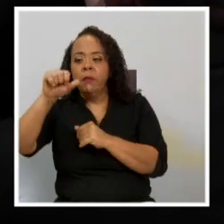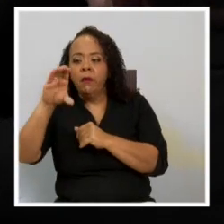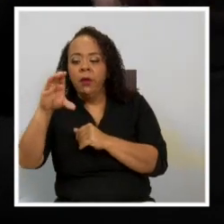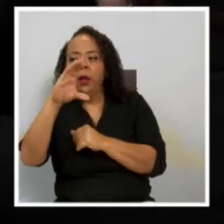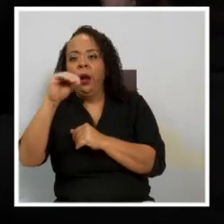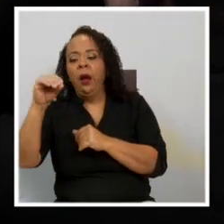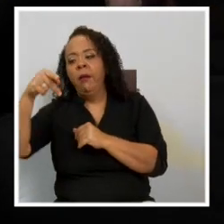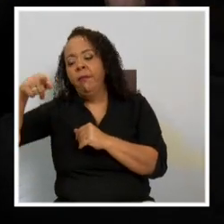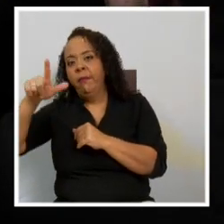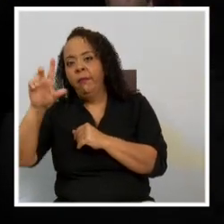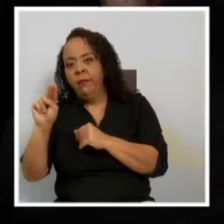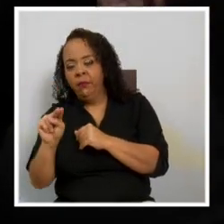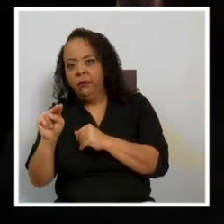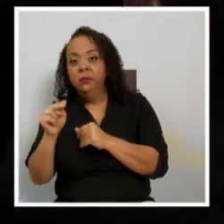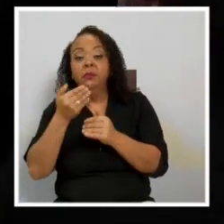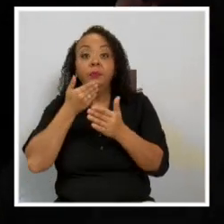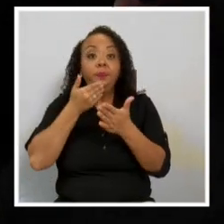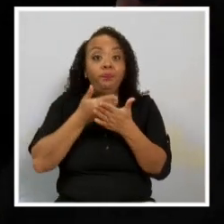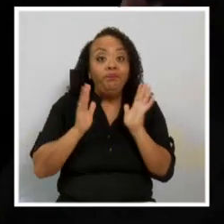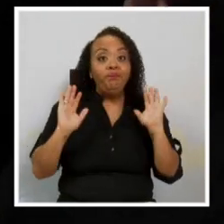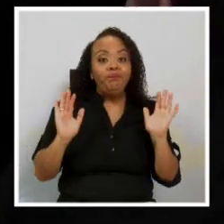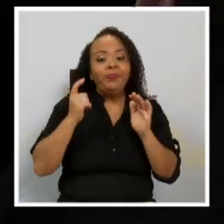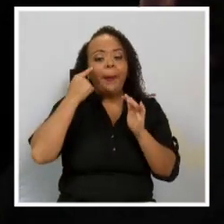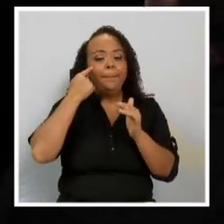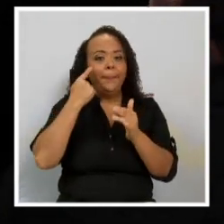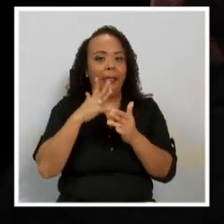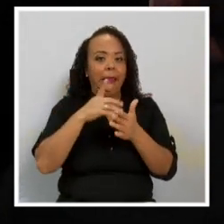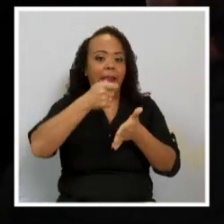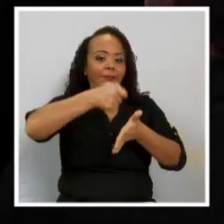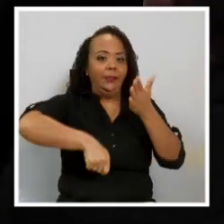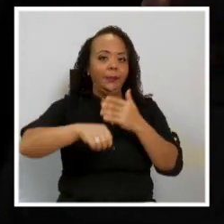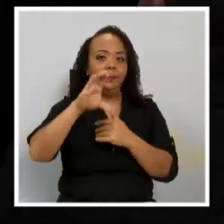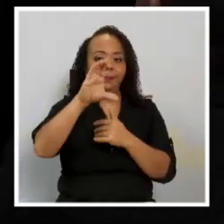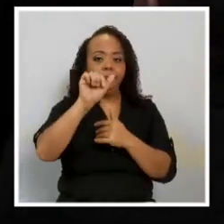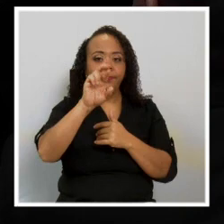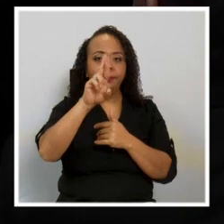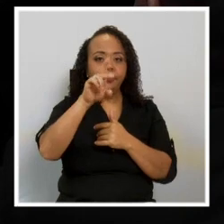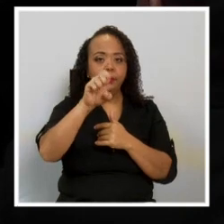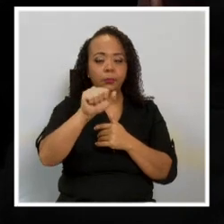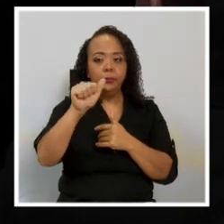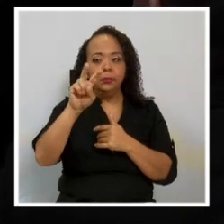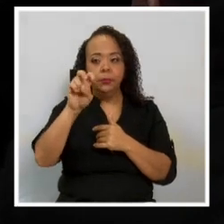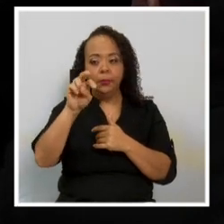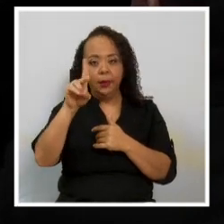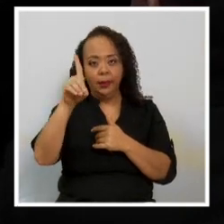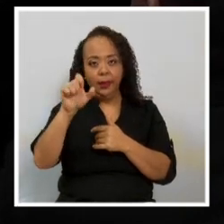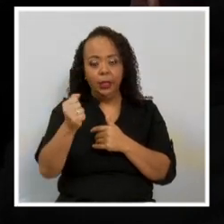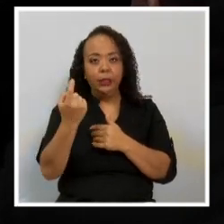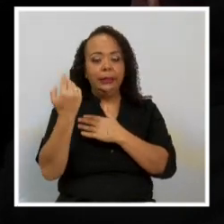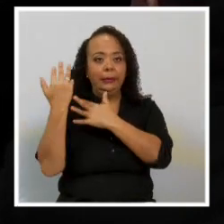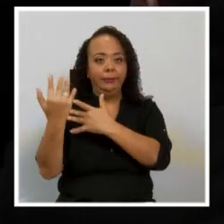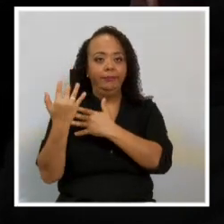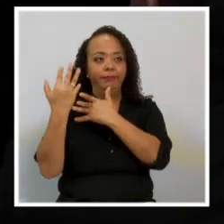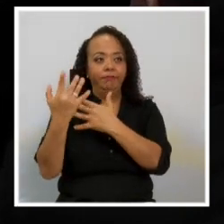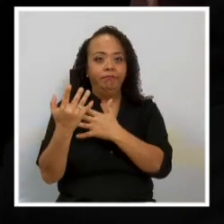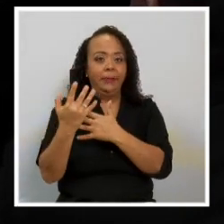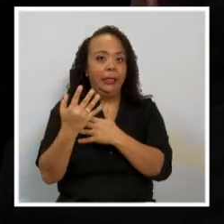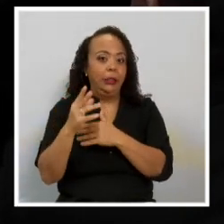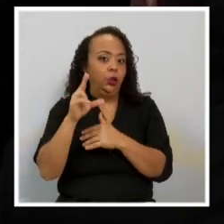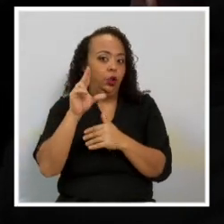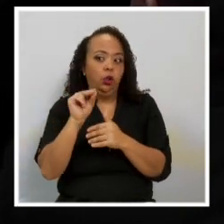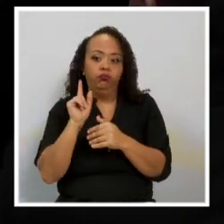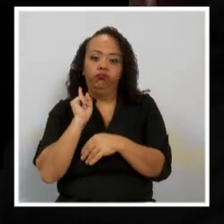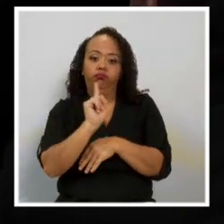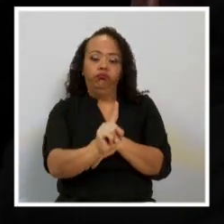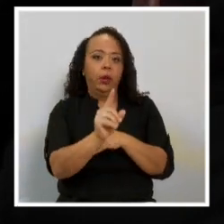y Liberación Nacional. Bueno, pues esa firma de Carlos Avendaño era la que estaba a la espera. El jefe de esa bancada no se habría presentado